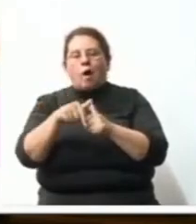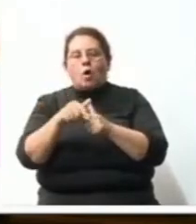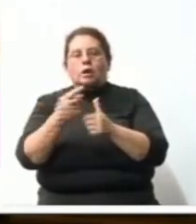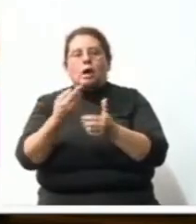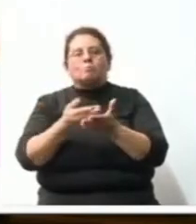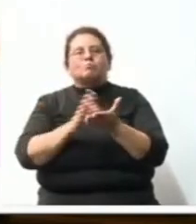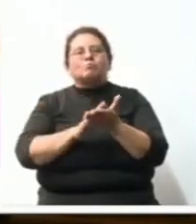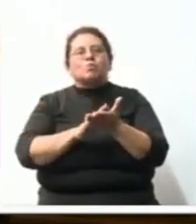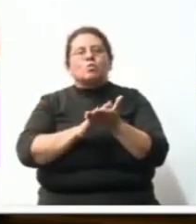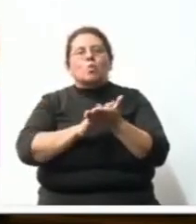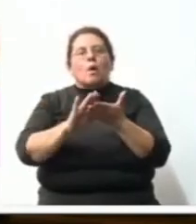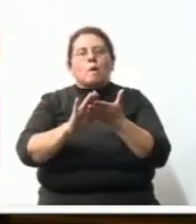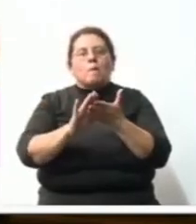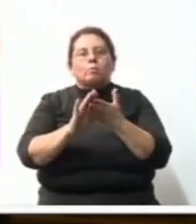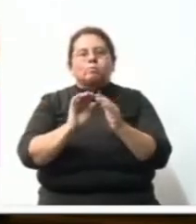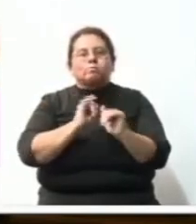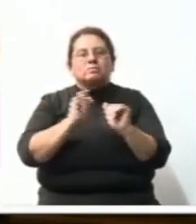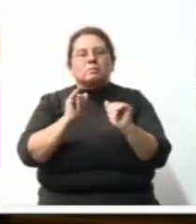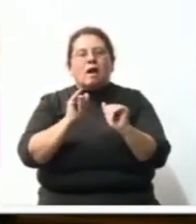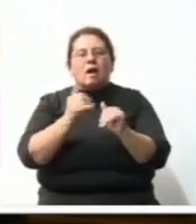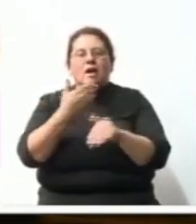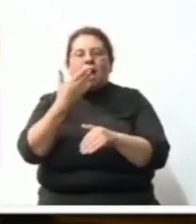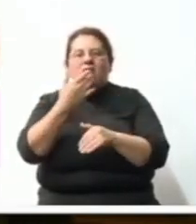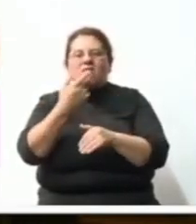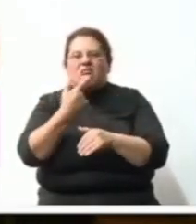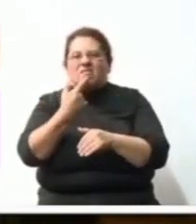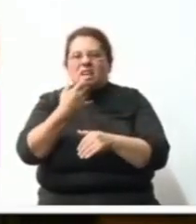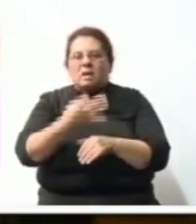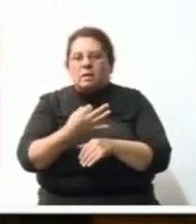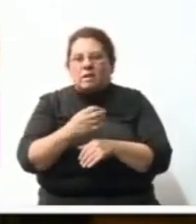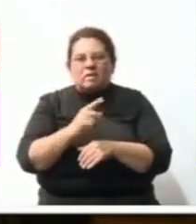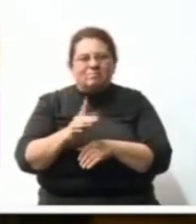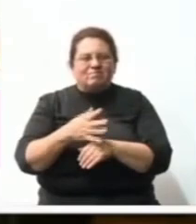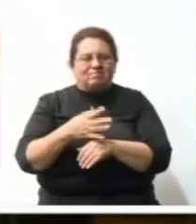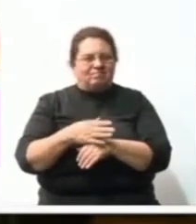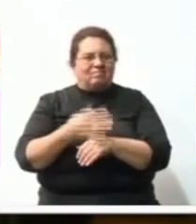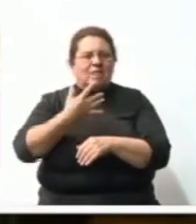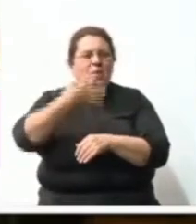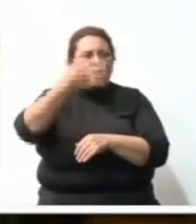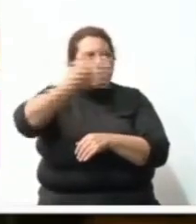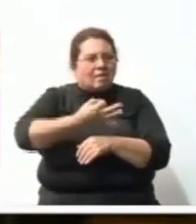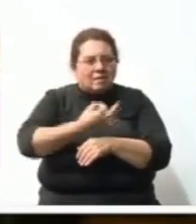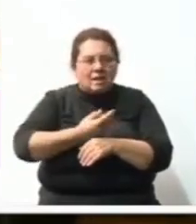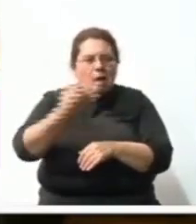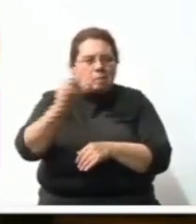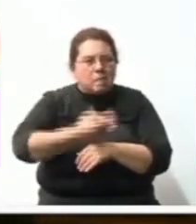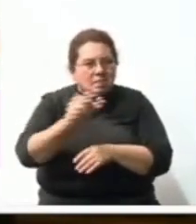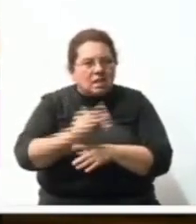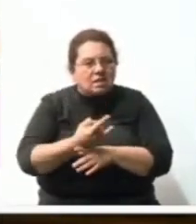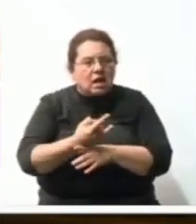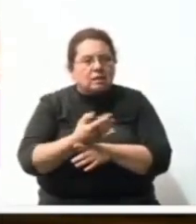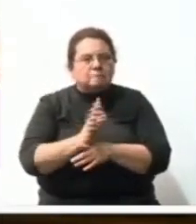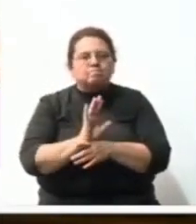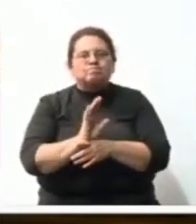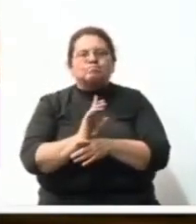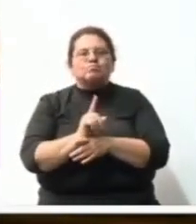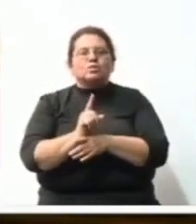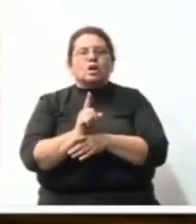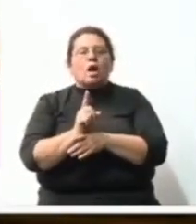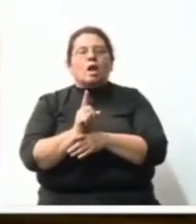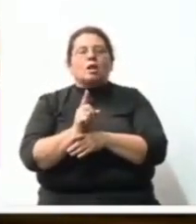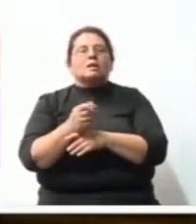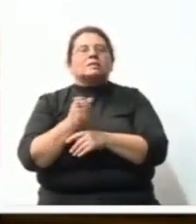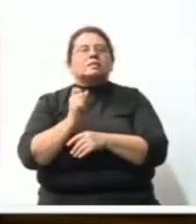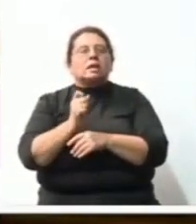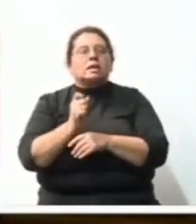hablan de la verdad una verdadera falacia como se diría porque los que siempre peleamos por la verdad